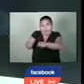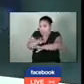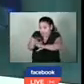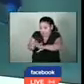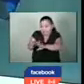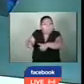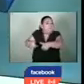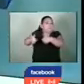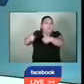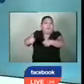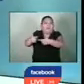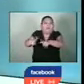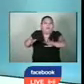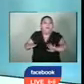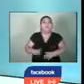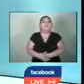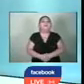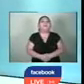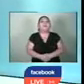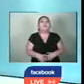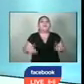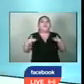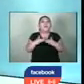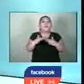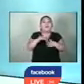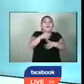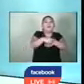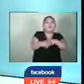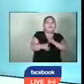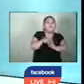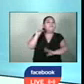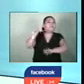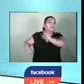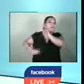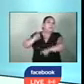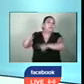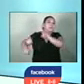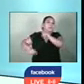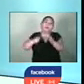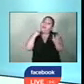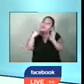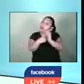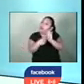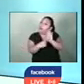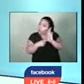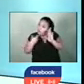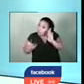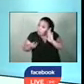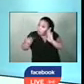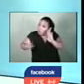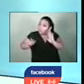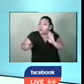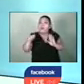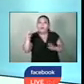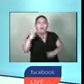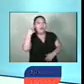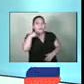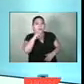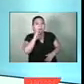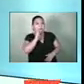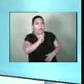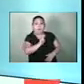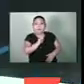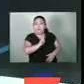poder justificarlos. También los parlamentarios pues le hicieron ver algunas cantidades que se le habían entregado, a lo cual él